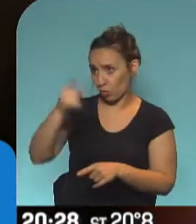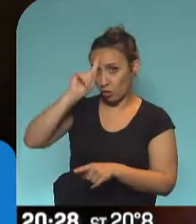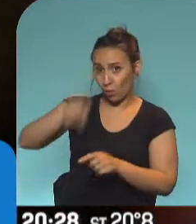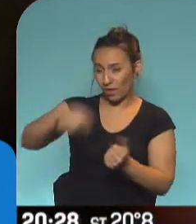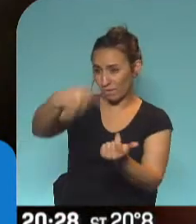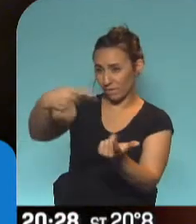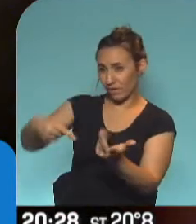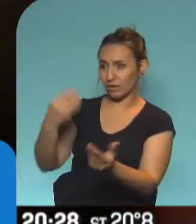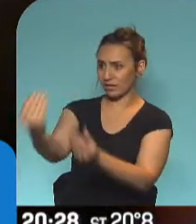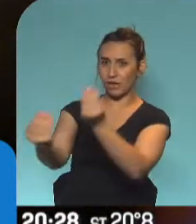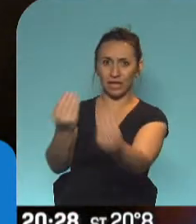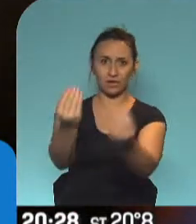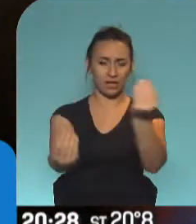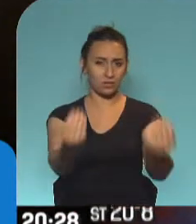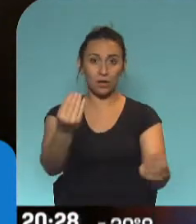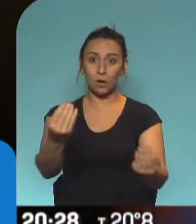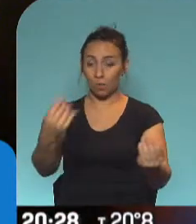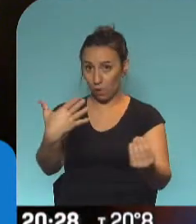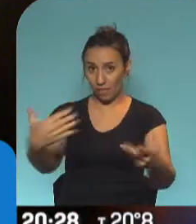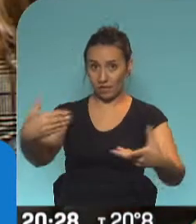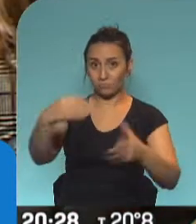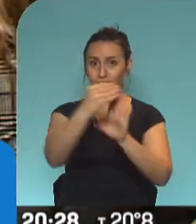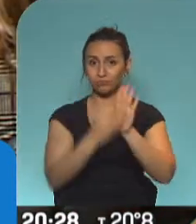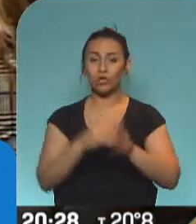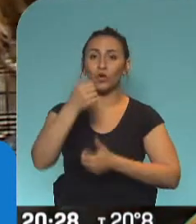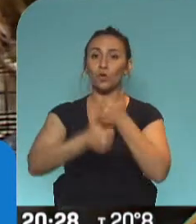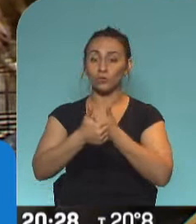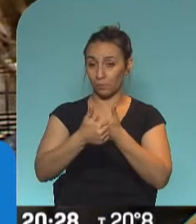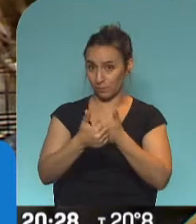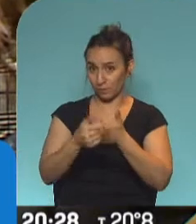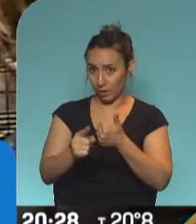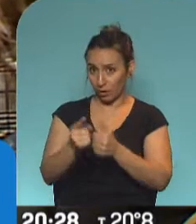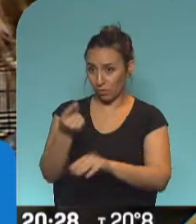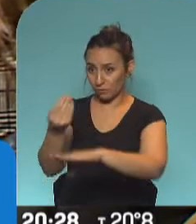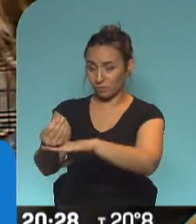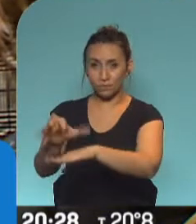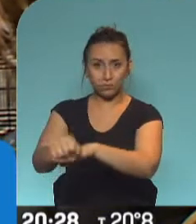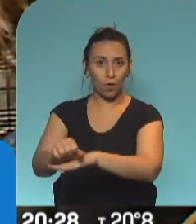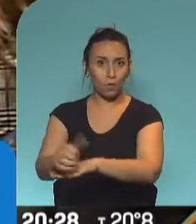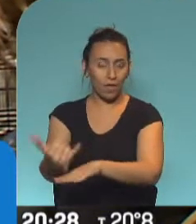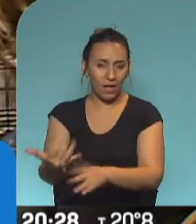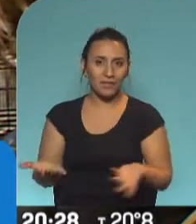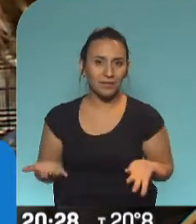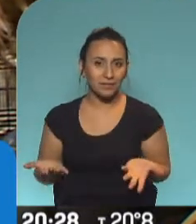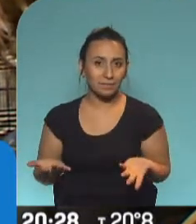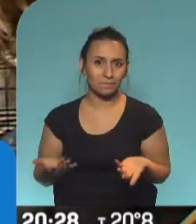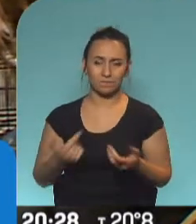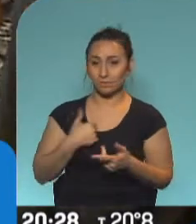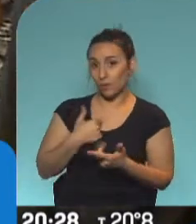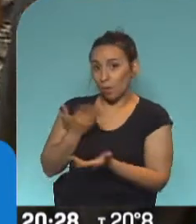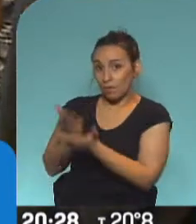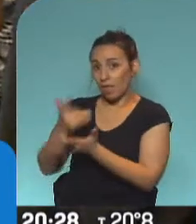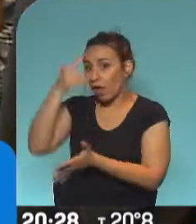que concursar, pero sus cargos también están ocupados, y son situaciones que yo entendía que la Corte podía resolver hoy. Esa